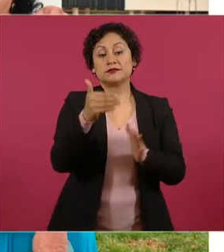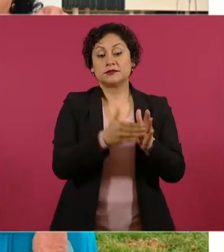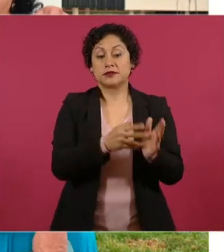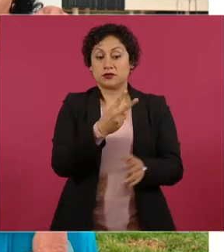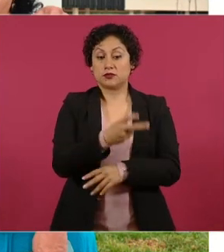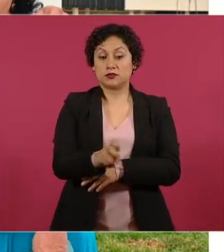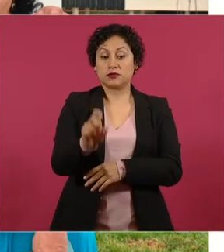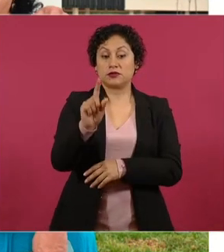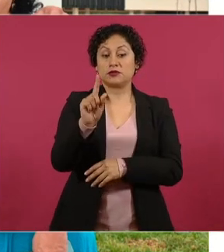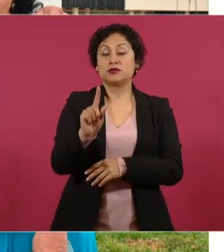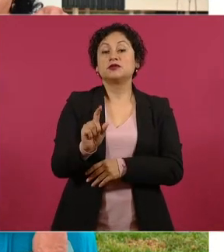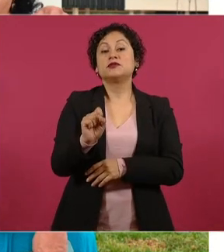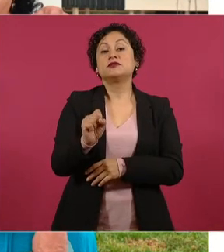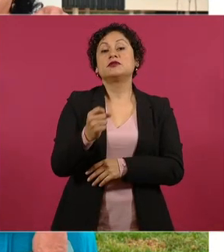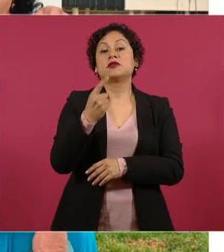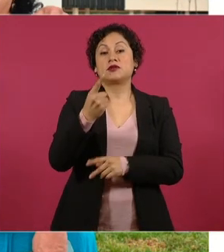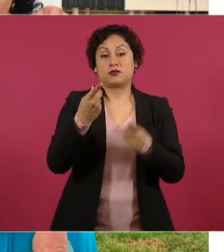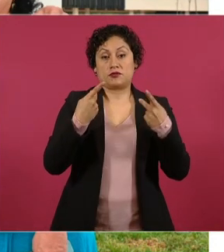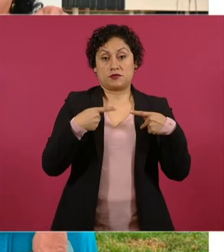6.261 pasajeros especiales,